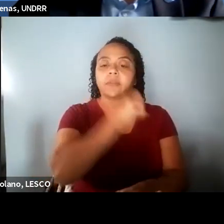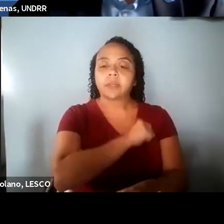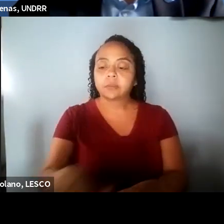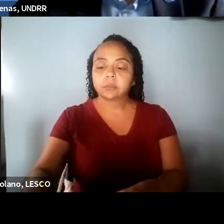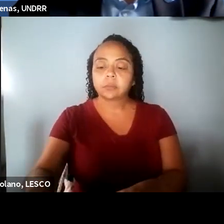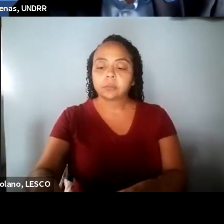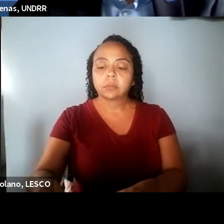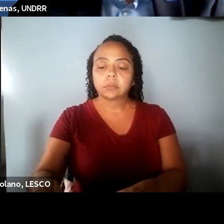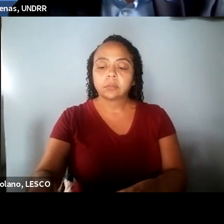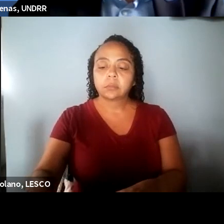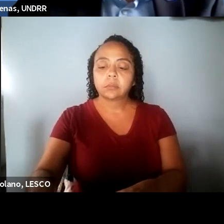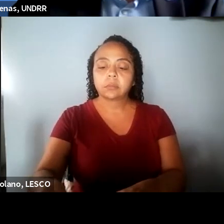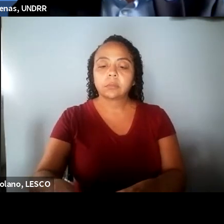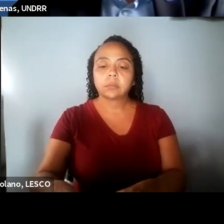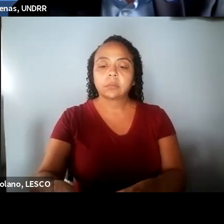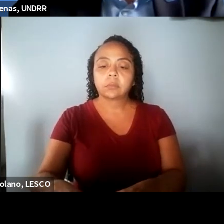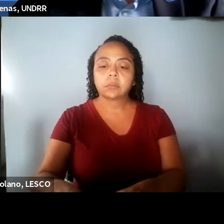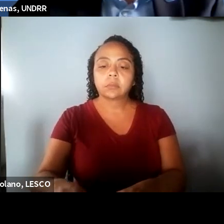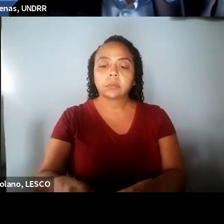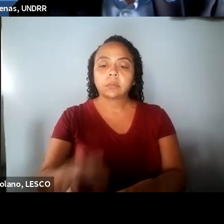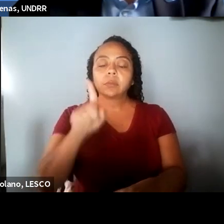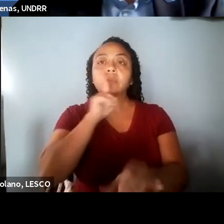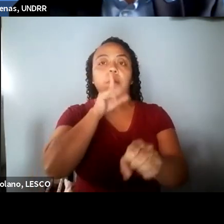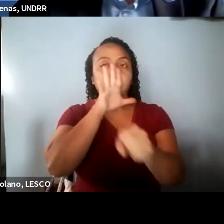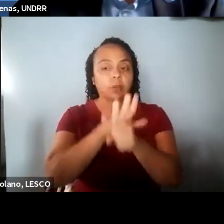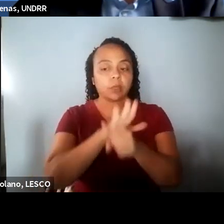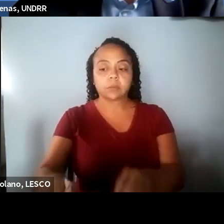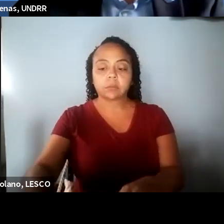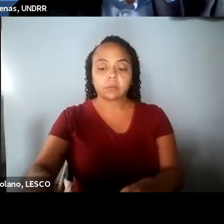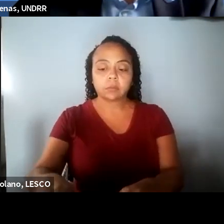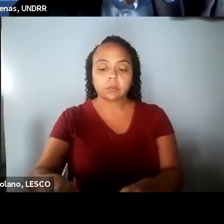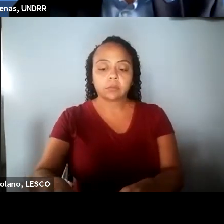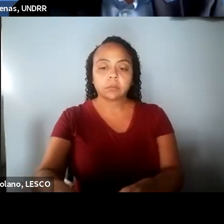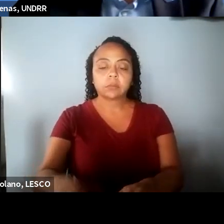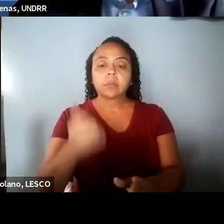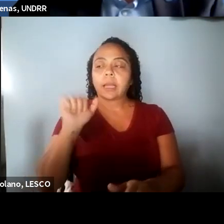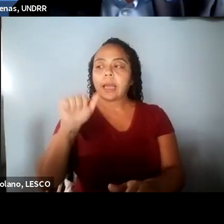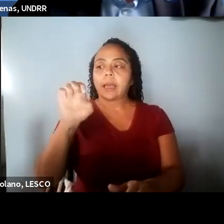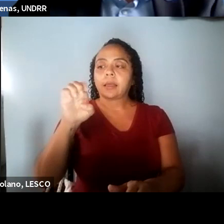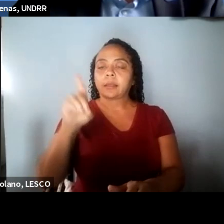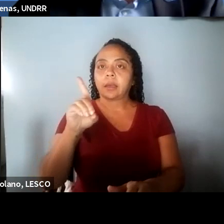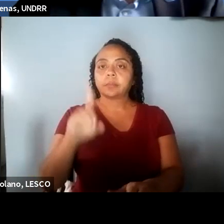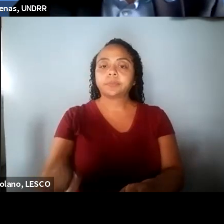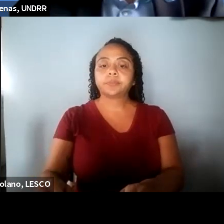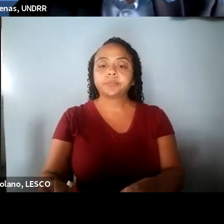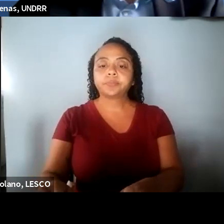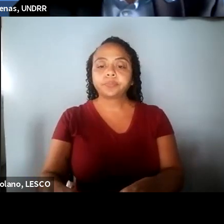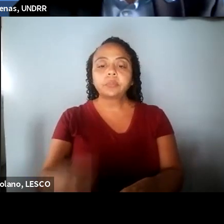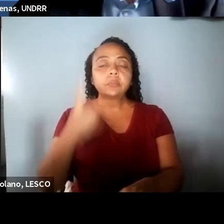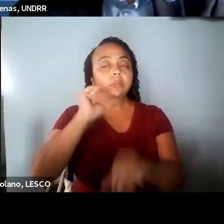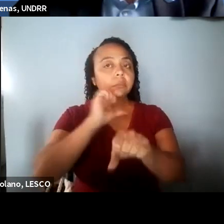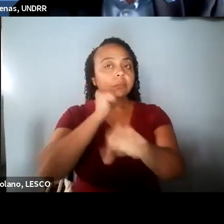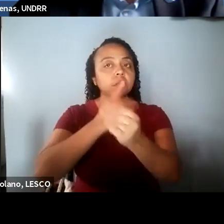compromiso de en este caso de aire como los visitantes de la red de raíces para crear un programa